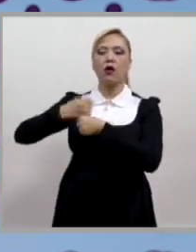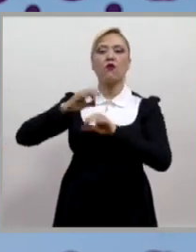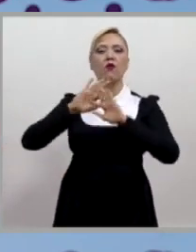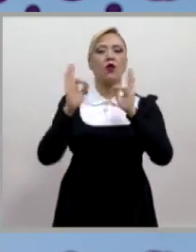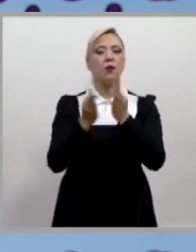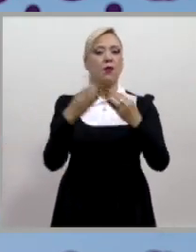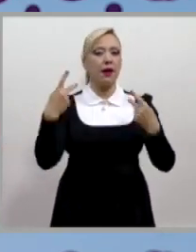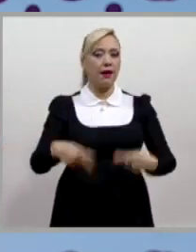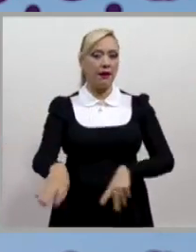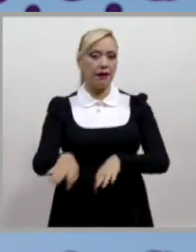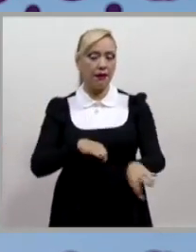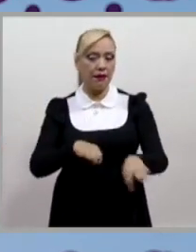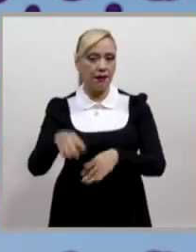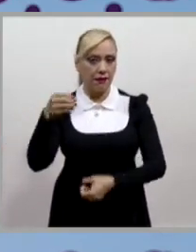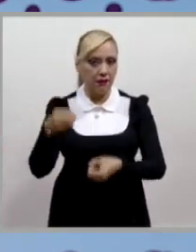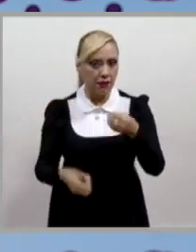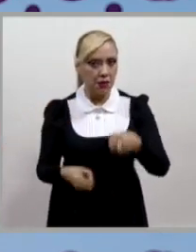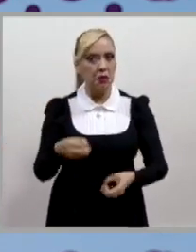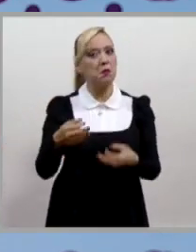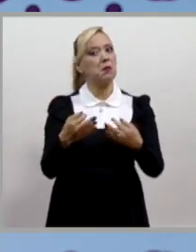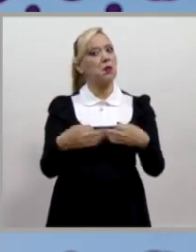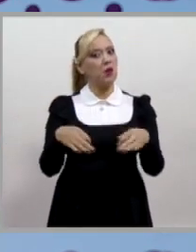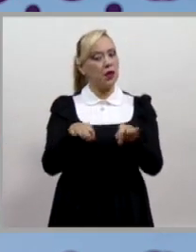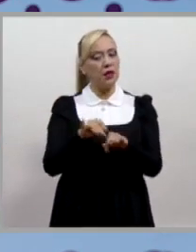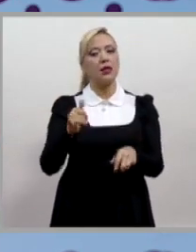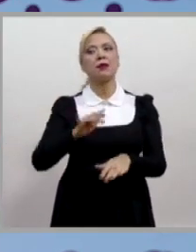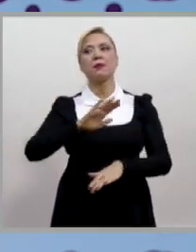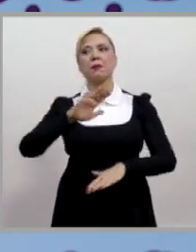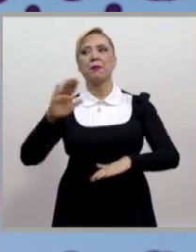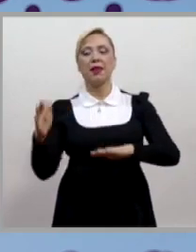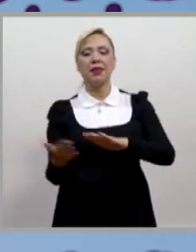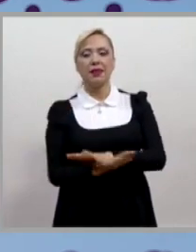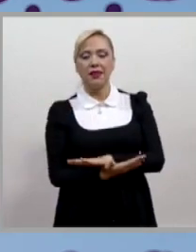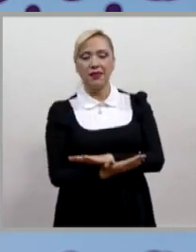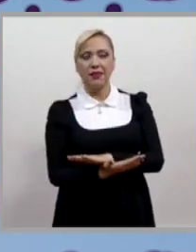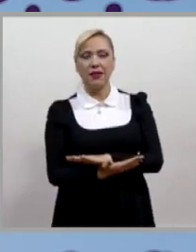también es vital. Me parece que otro pendiente muy importante, creo que Carla lo comentó